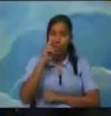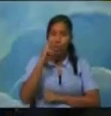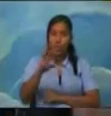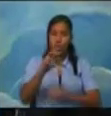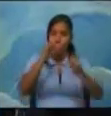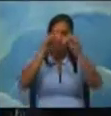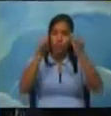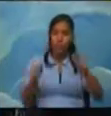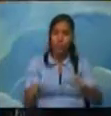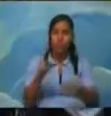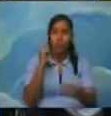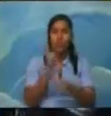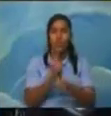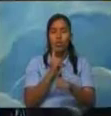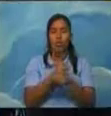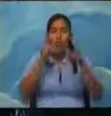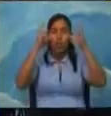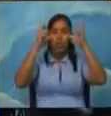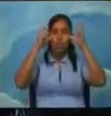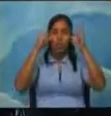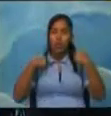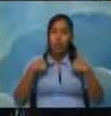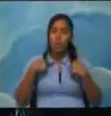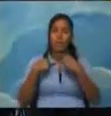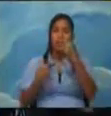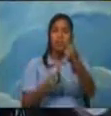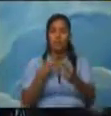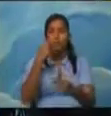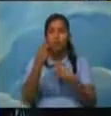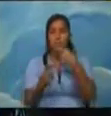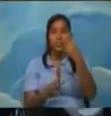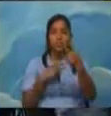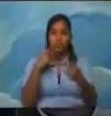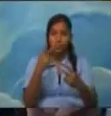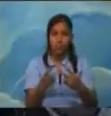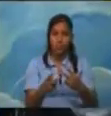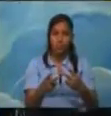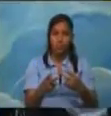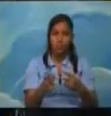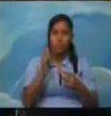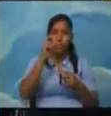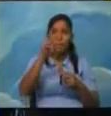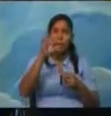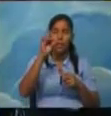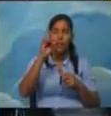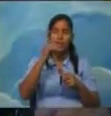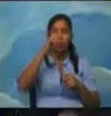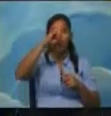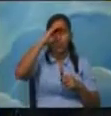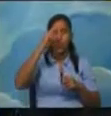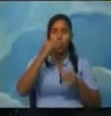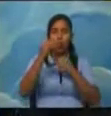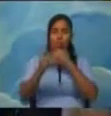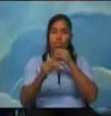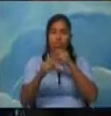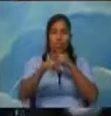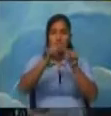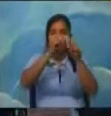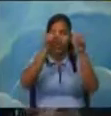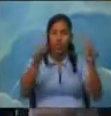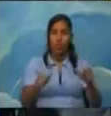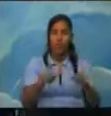figura, sino solamente oyeron mi voz. Dice 28, Dios es hecho de mano de hombre,